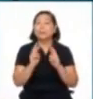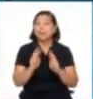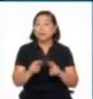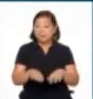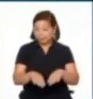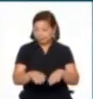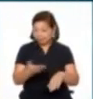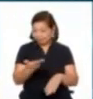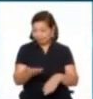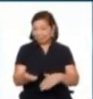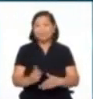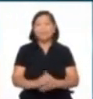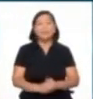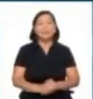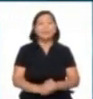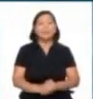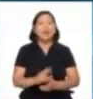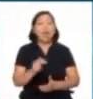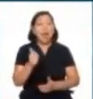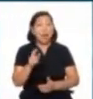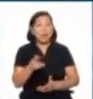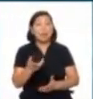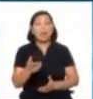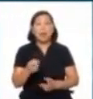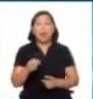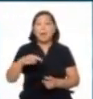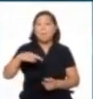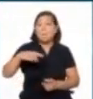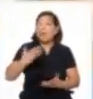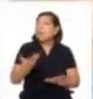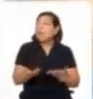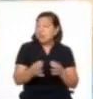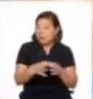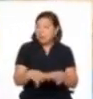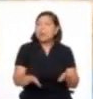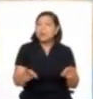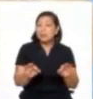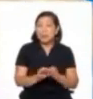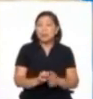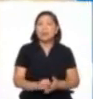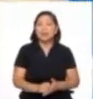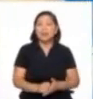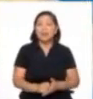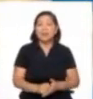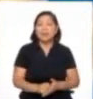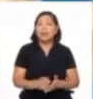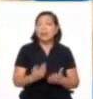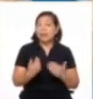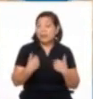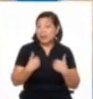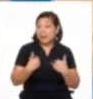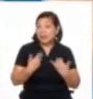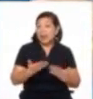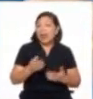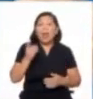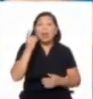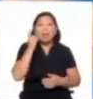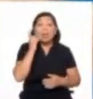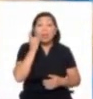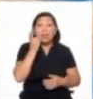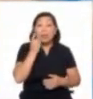por ejemplo, avena con quinoa, maca. ¿Qué tan importante es implementar o que tengamos en nuestro desayuno